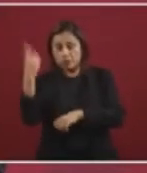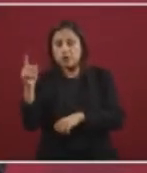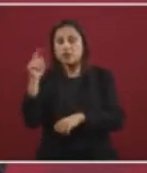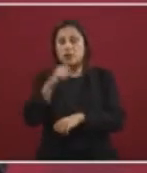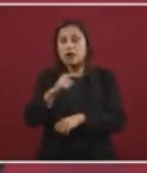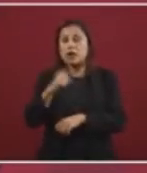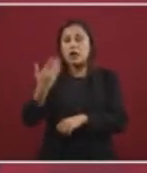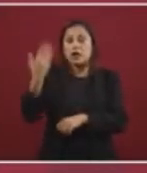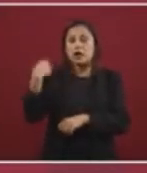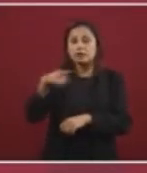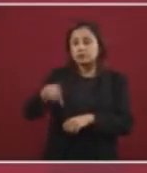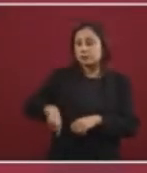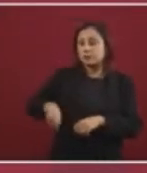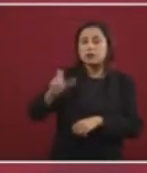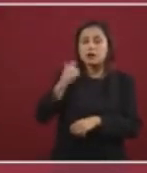y